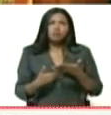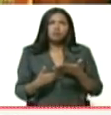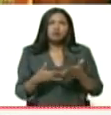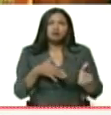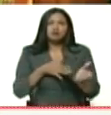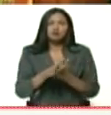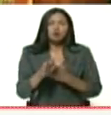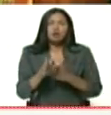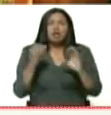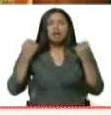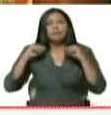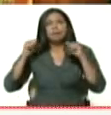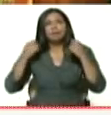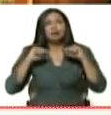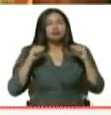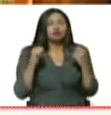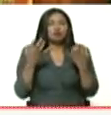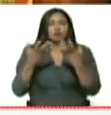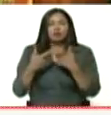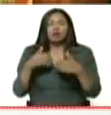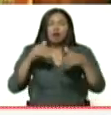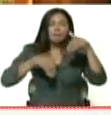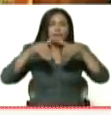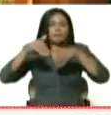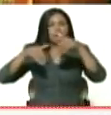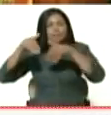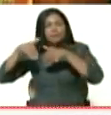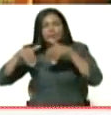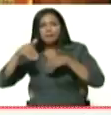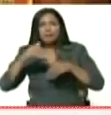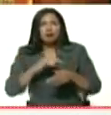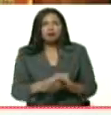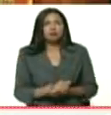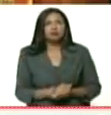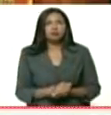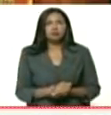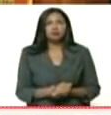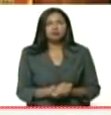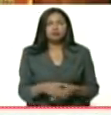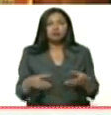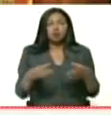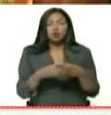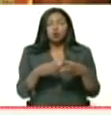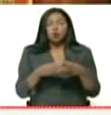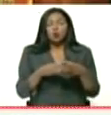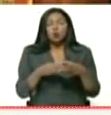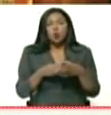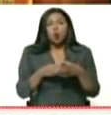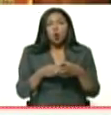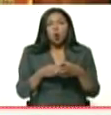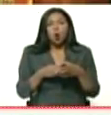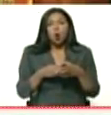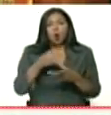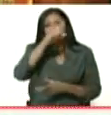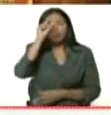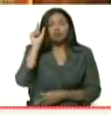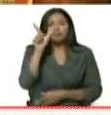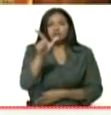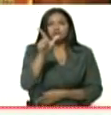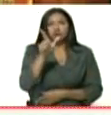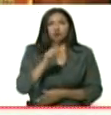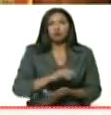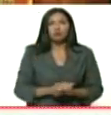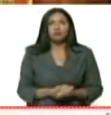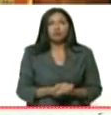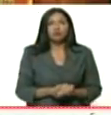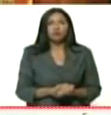sobre la preparación de la maquinaria electoral del Partido Socialista Unido de Venezuela y del